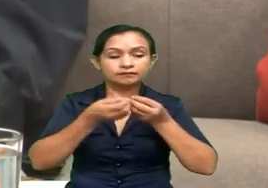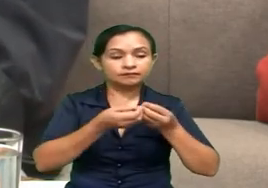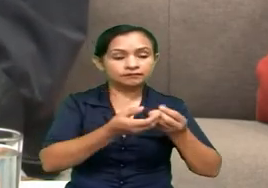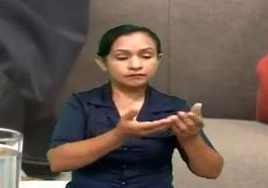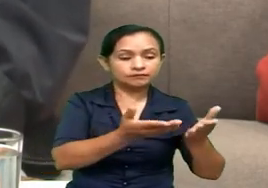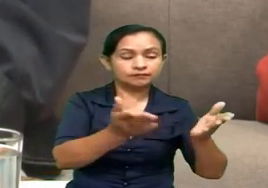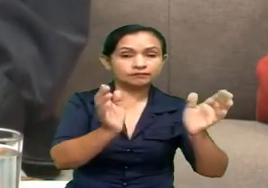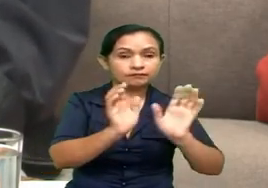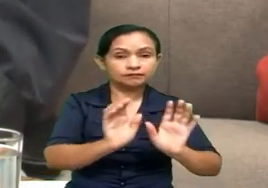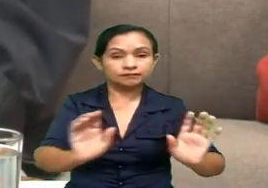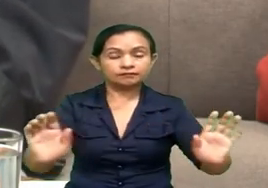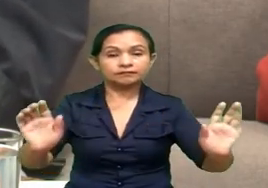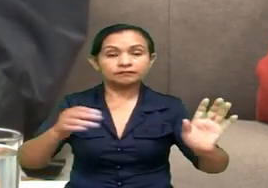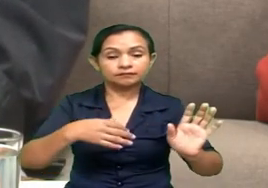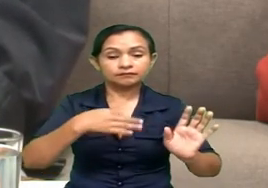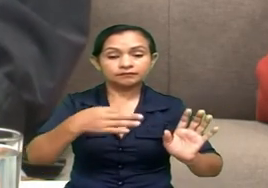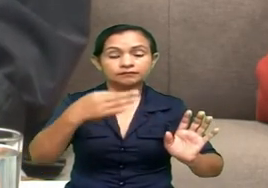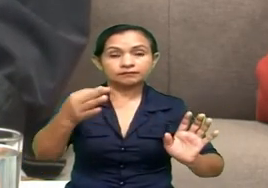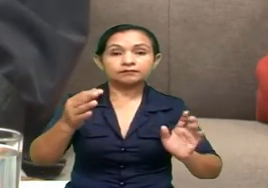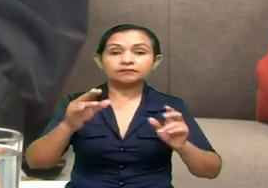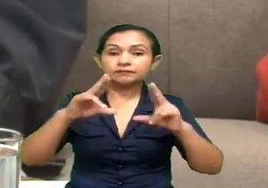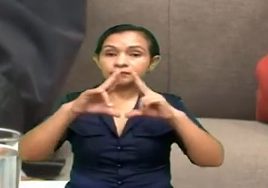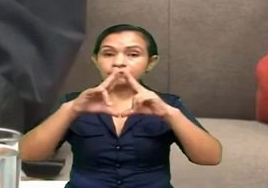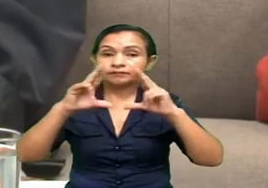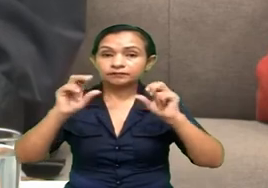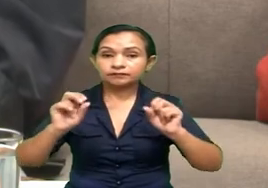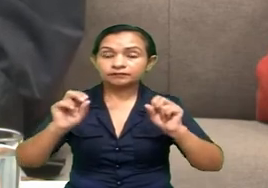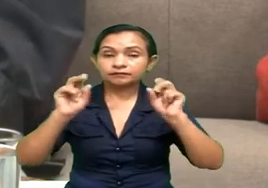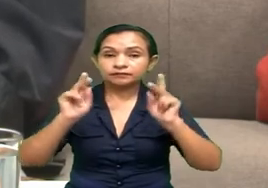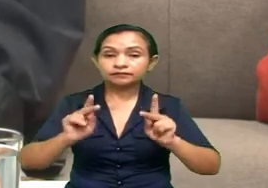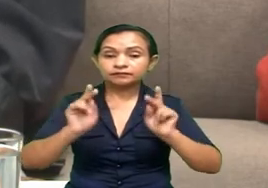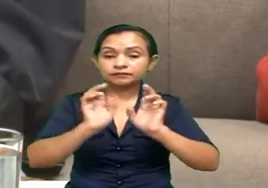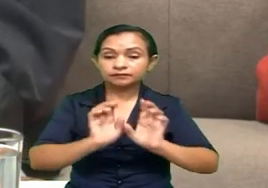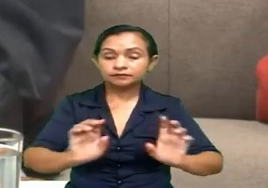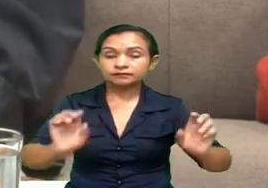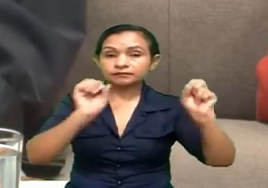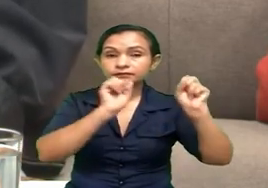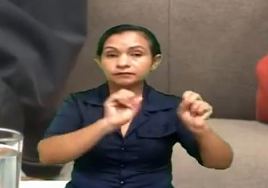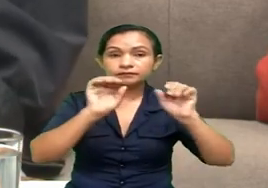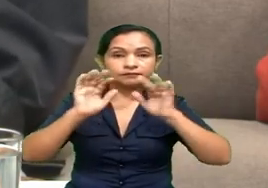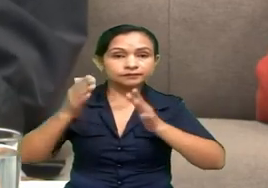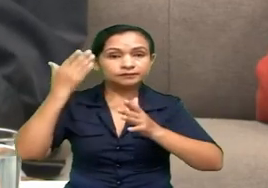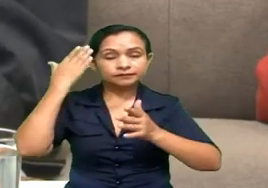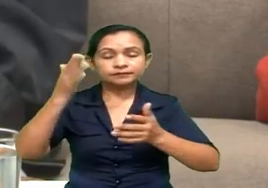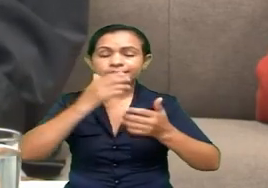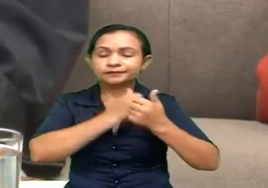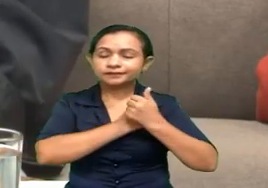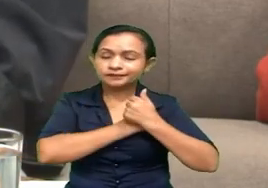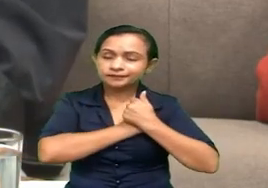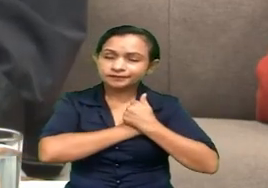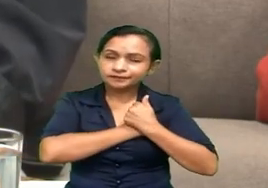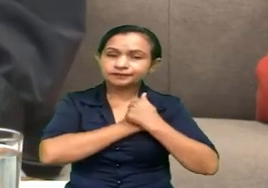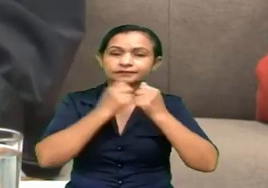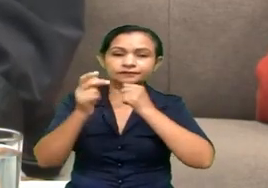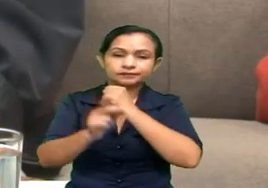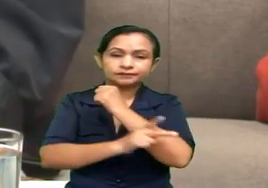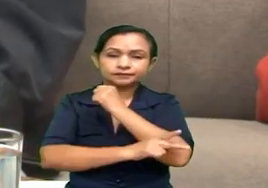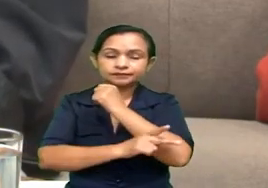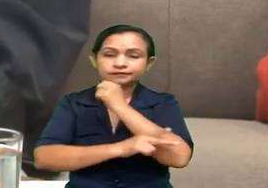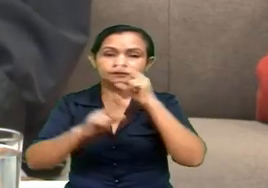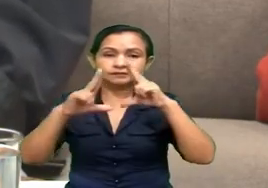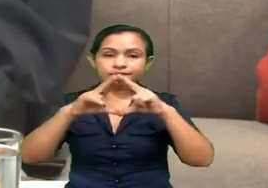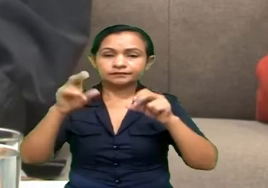a nuestras generaciones, que los nicaragüenses, que los niños, que las niñas sepan amar a su patria y que nunca